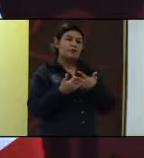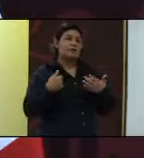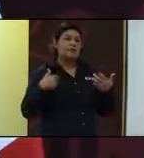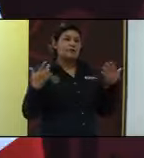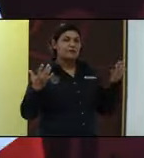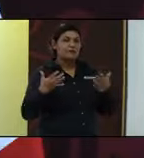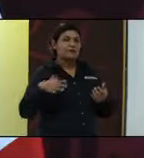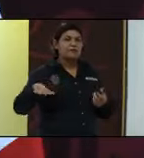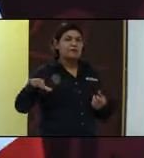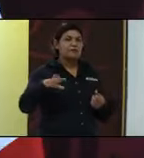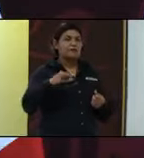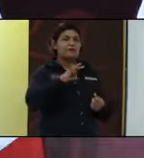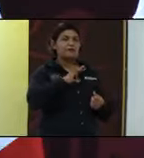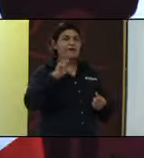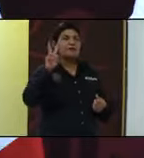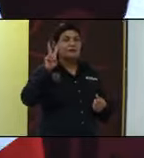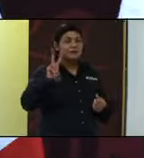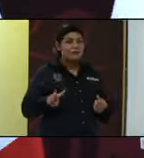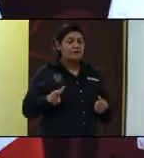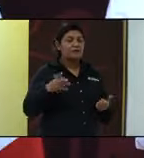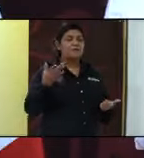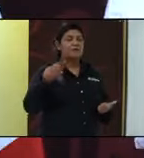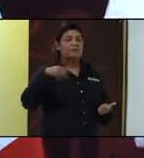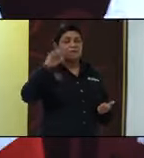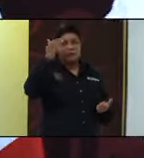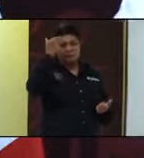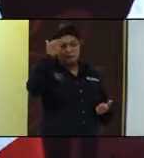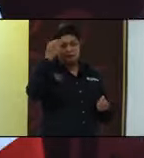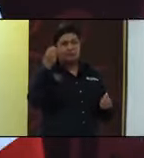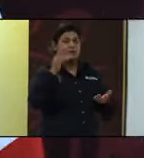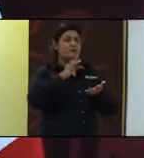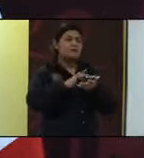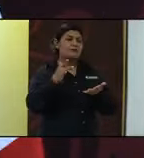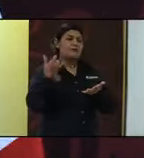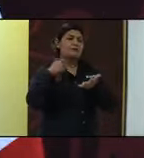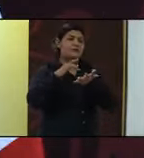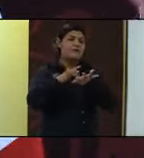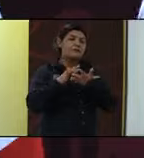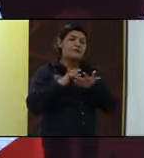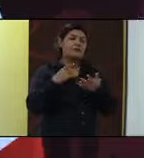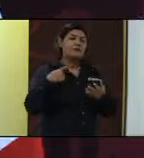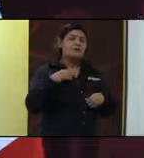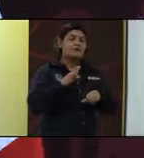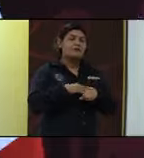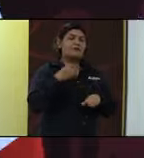para la zona sur se vuelvan realidad. Mi reconocimiento, señora. Gracias por apoyarnos de esa manera, porque